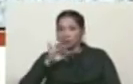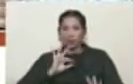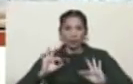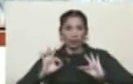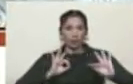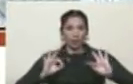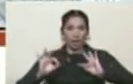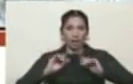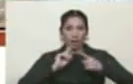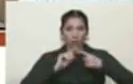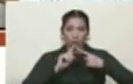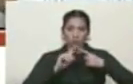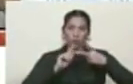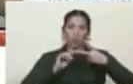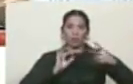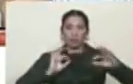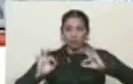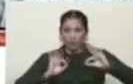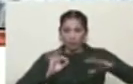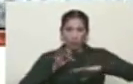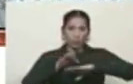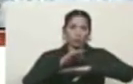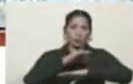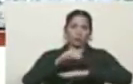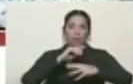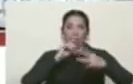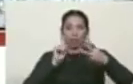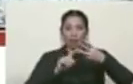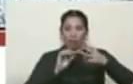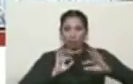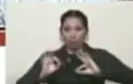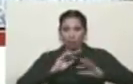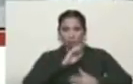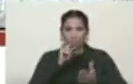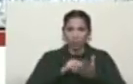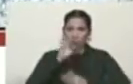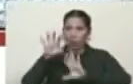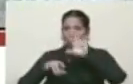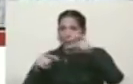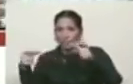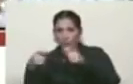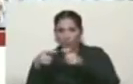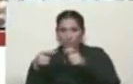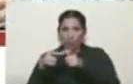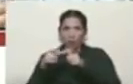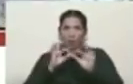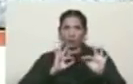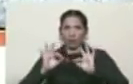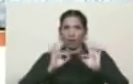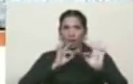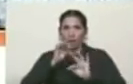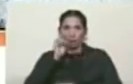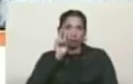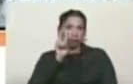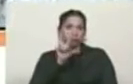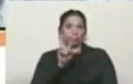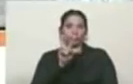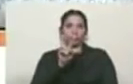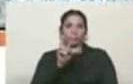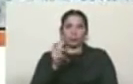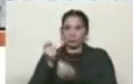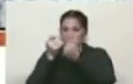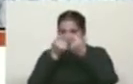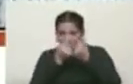Teatro Municipal y Teatro Nacional para comprar las entradas de estas obras teatrales a costos